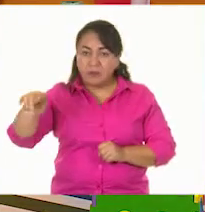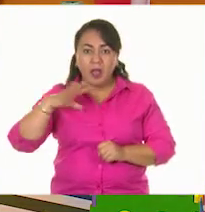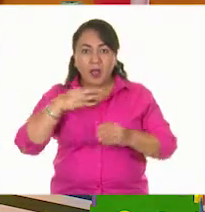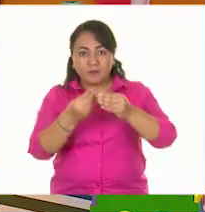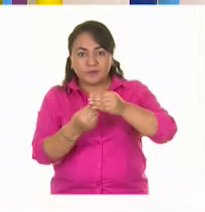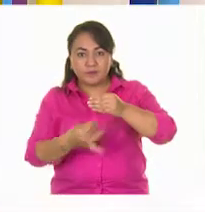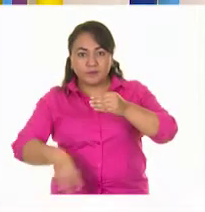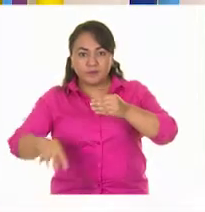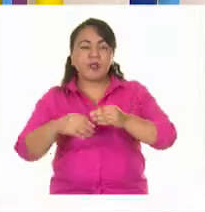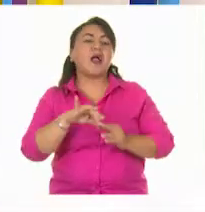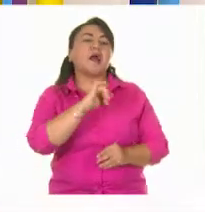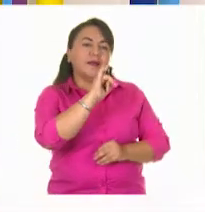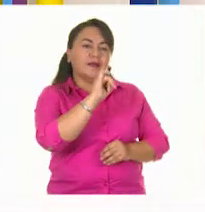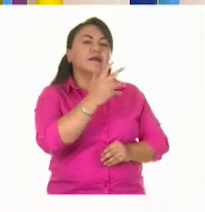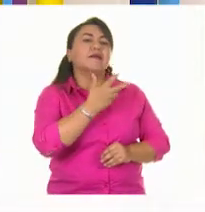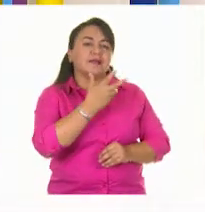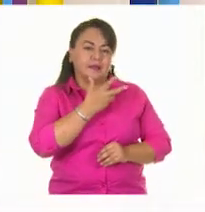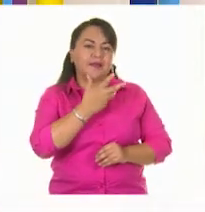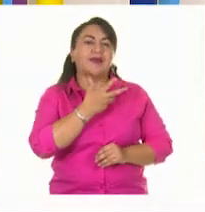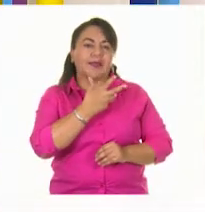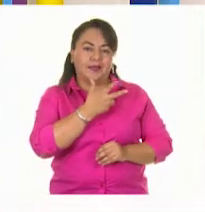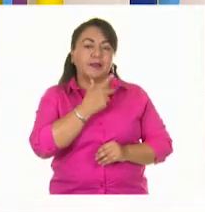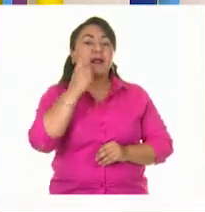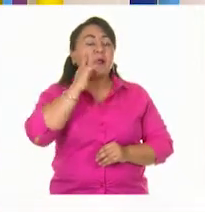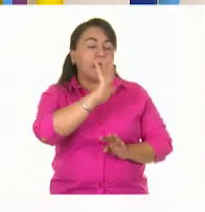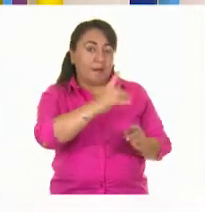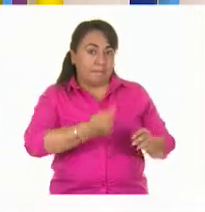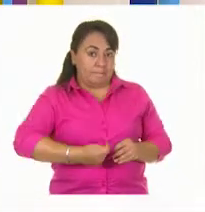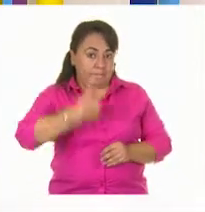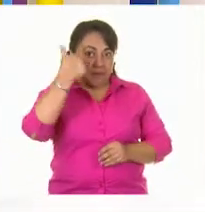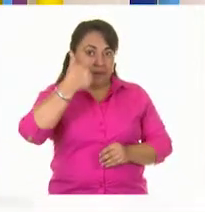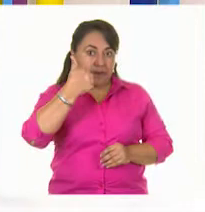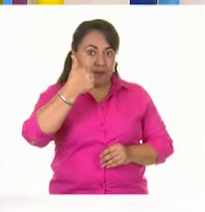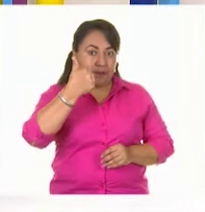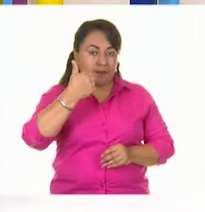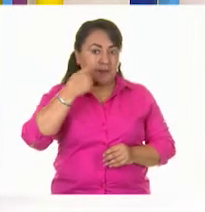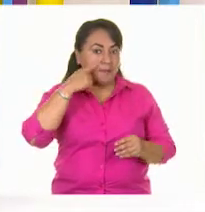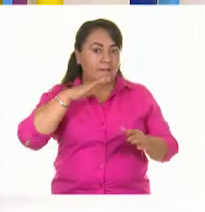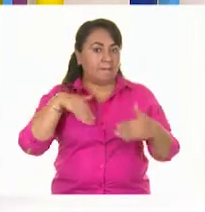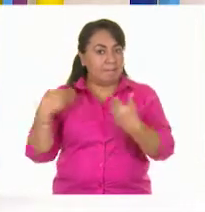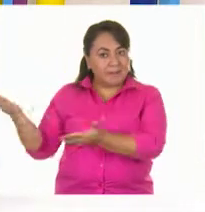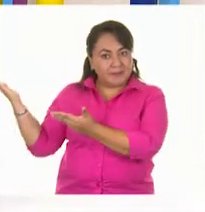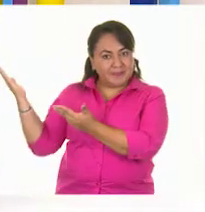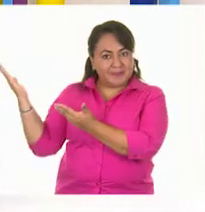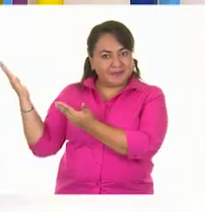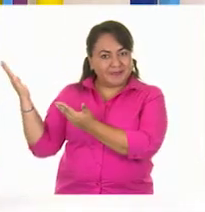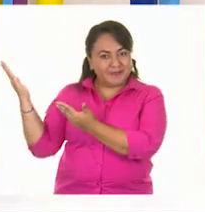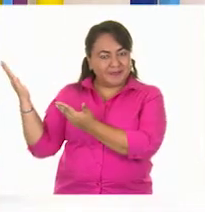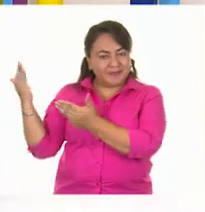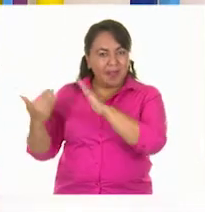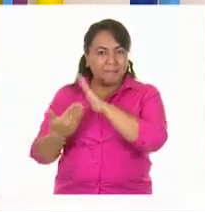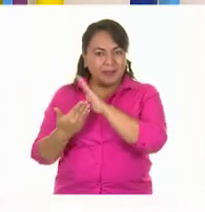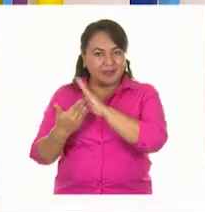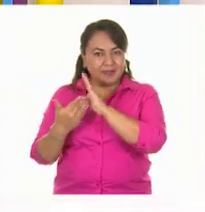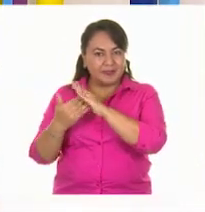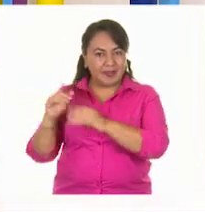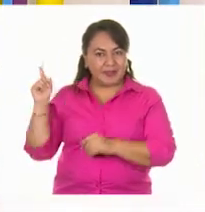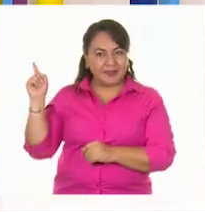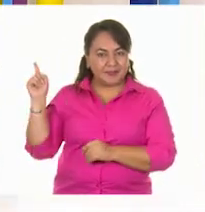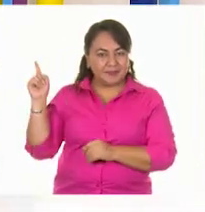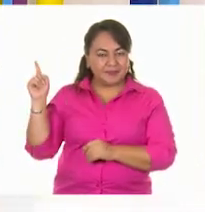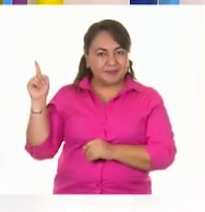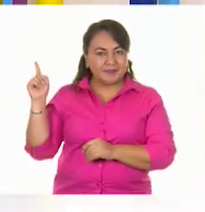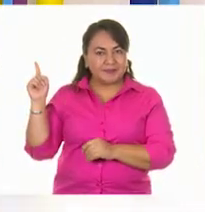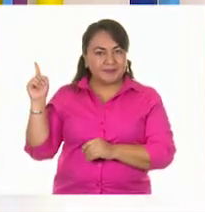Yo creo que sí tenemos algunos líquidos. Primero, por ejemplo, los que tenemos en la mesa. Muy bien. Tenemos aquí